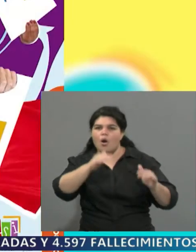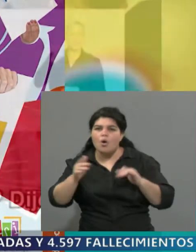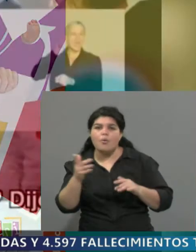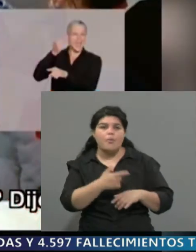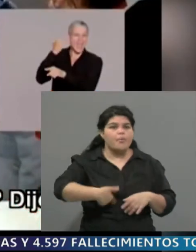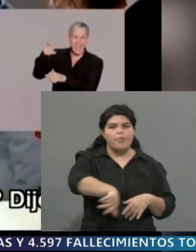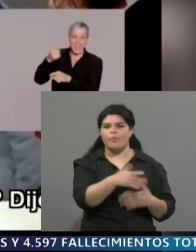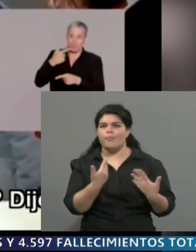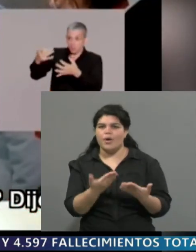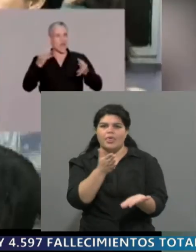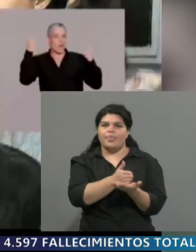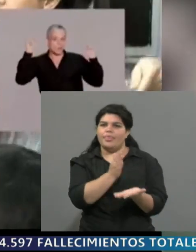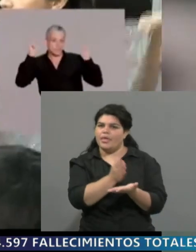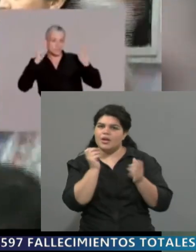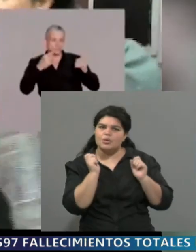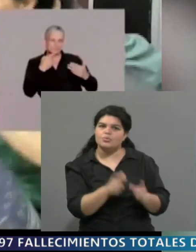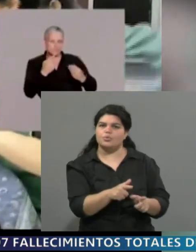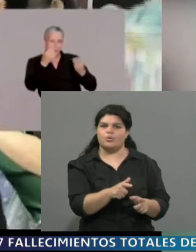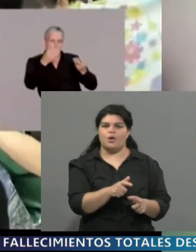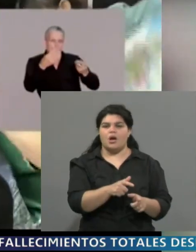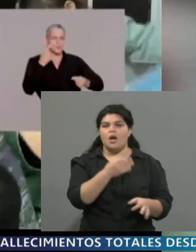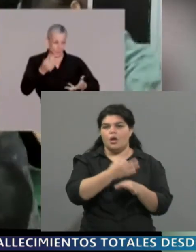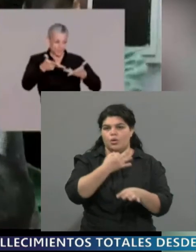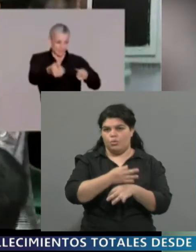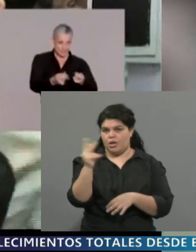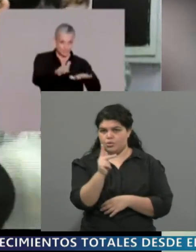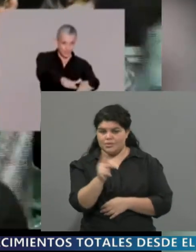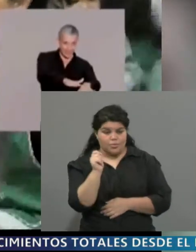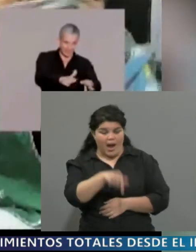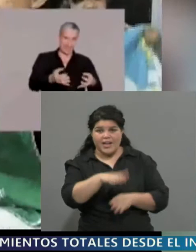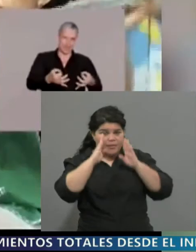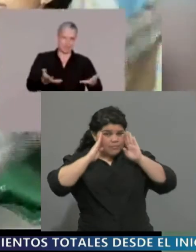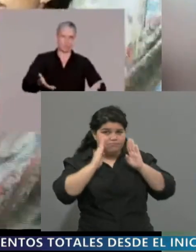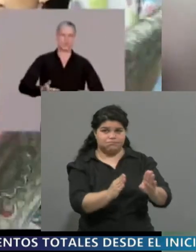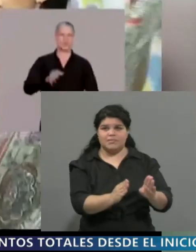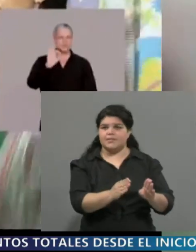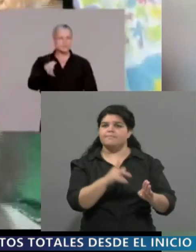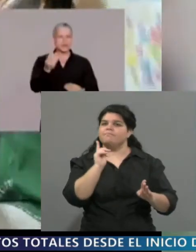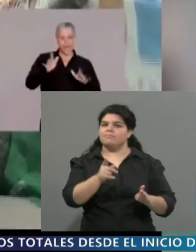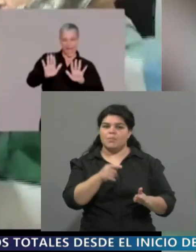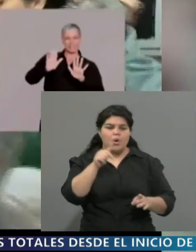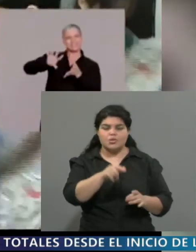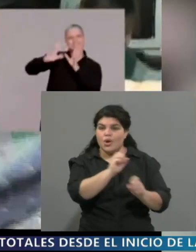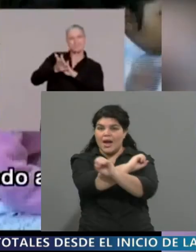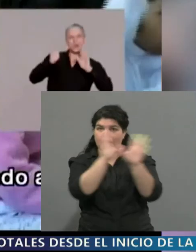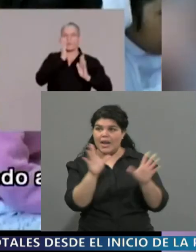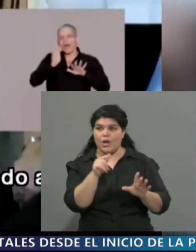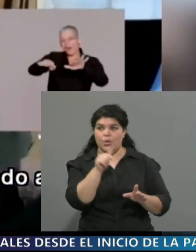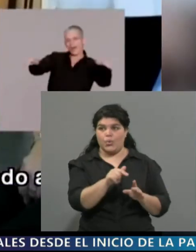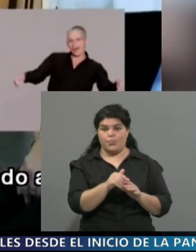educación sexual es lo que creo que donde tenemos que poner todas nuestras fichas porque claramente nos están